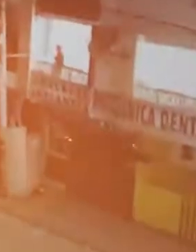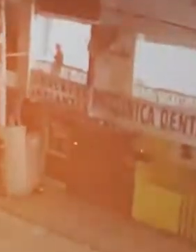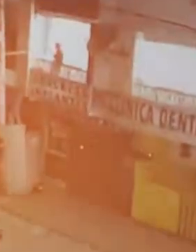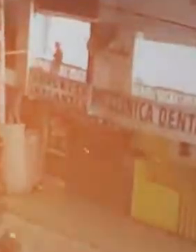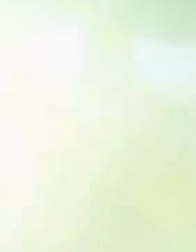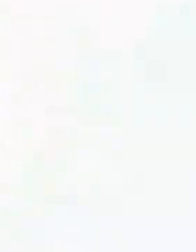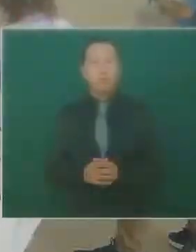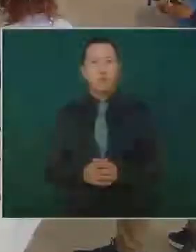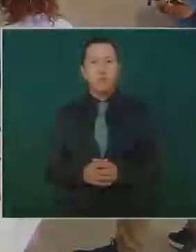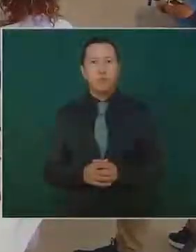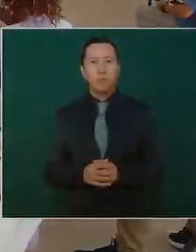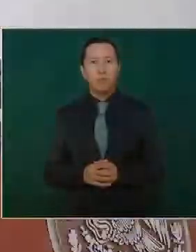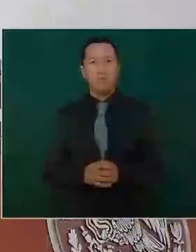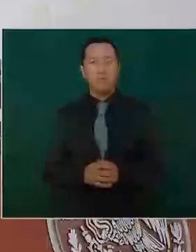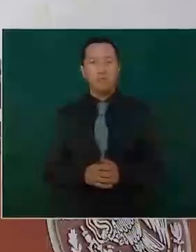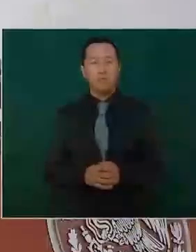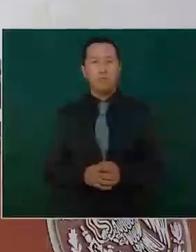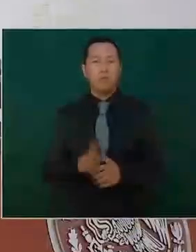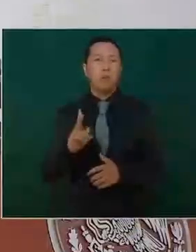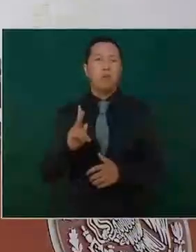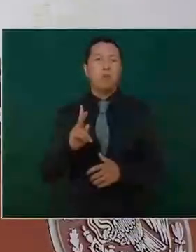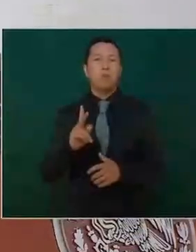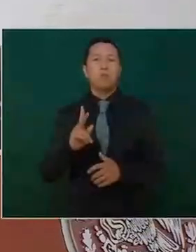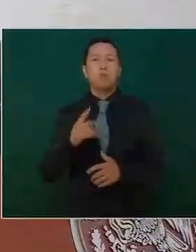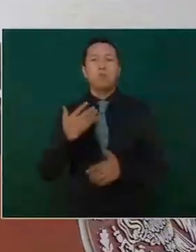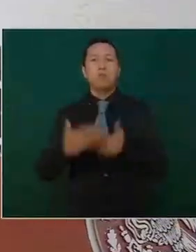andina. ¿Qué es lo que puede